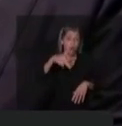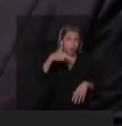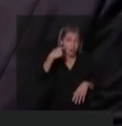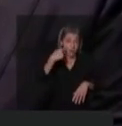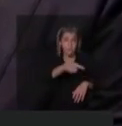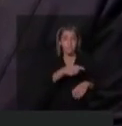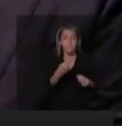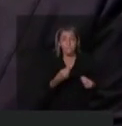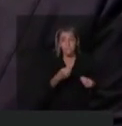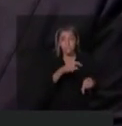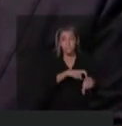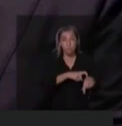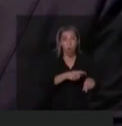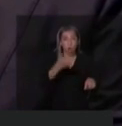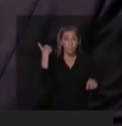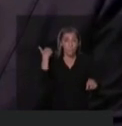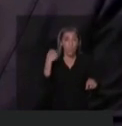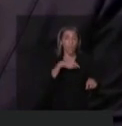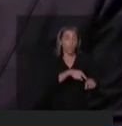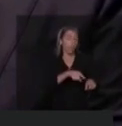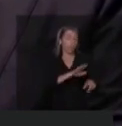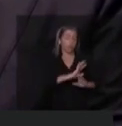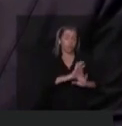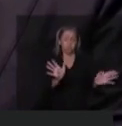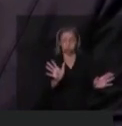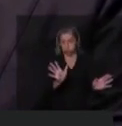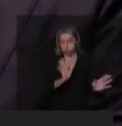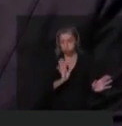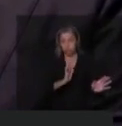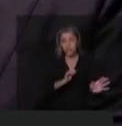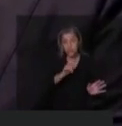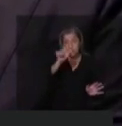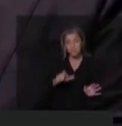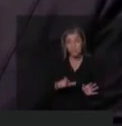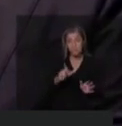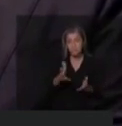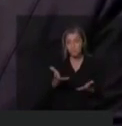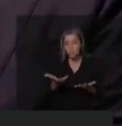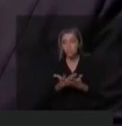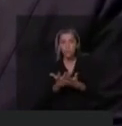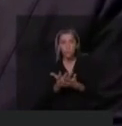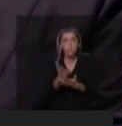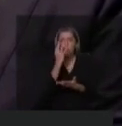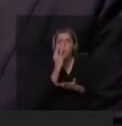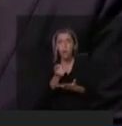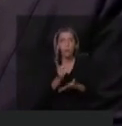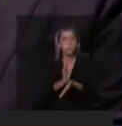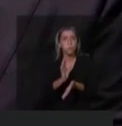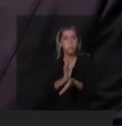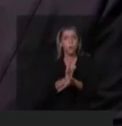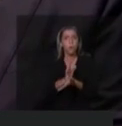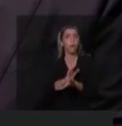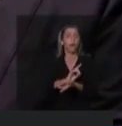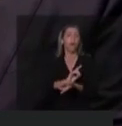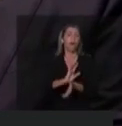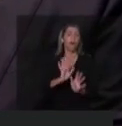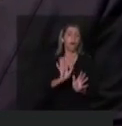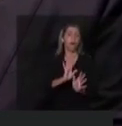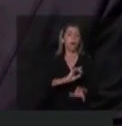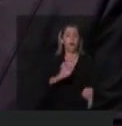una una condición e eh tiene un valor per sé y que es importante que quizás elevemos un poco la